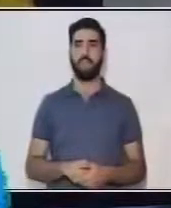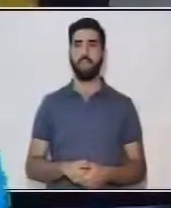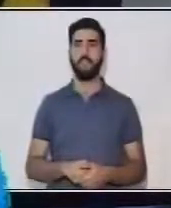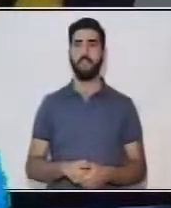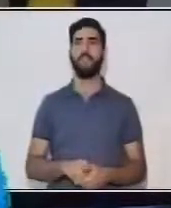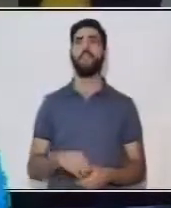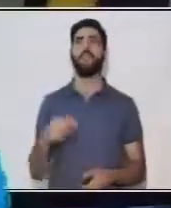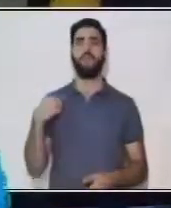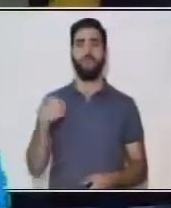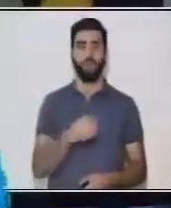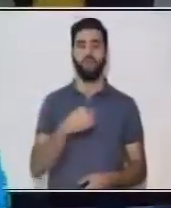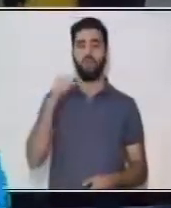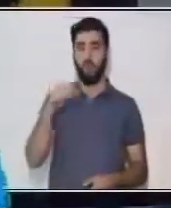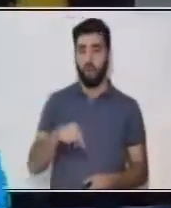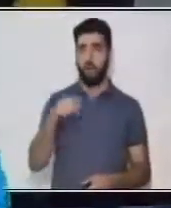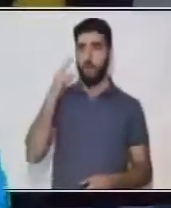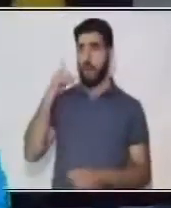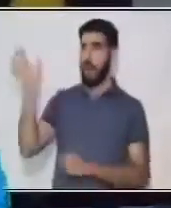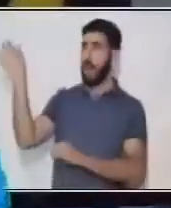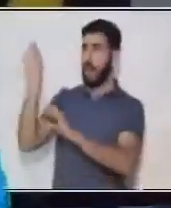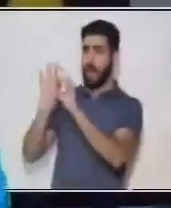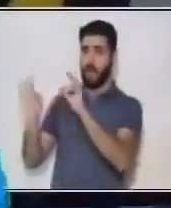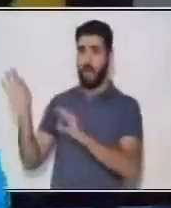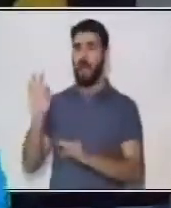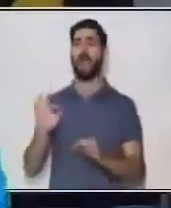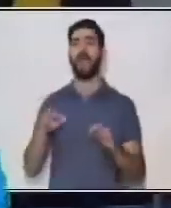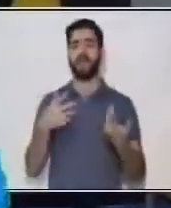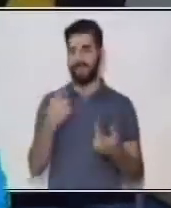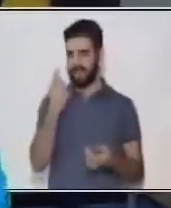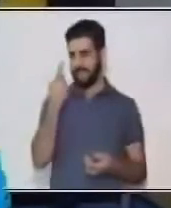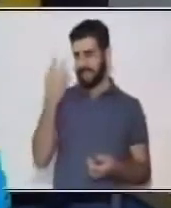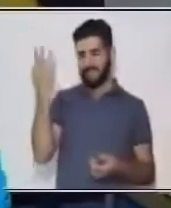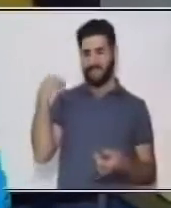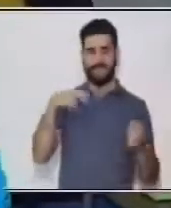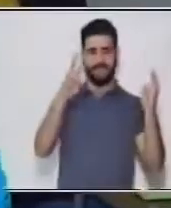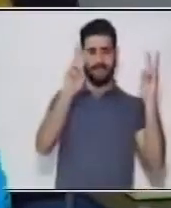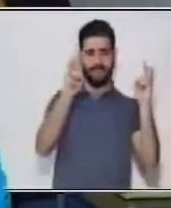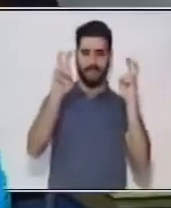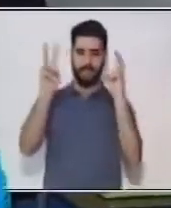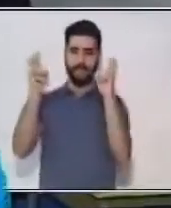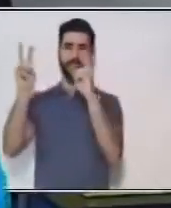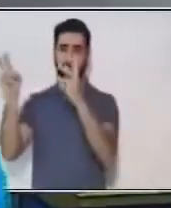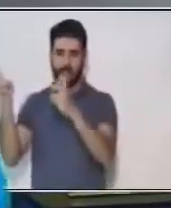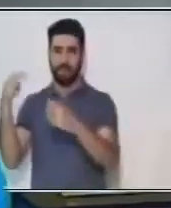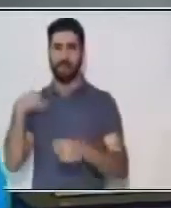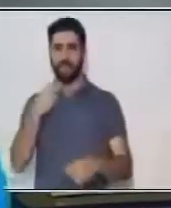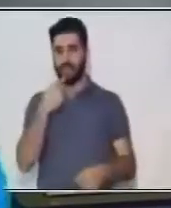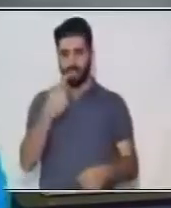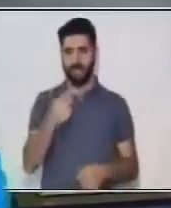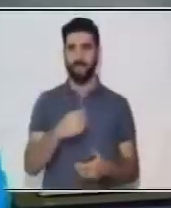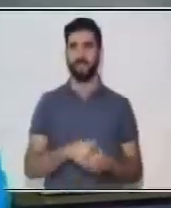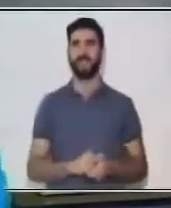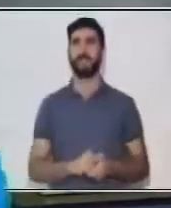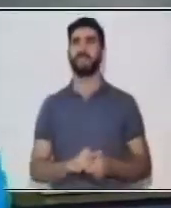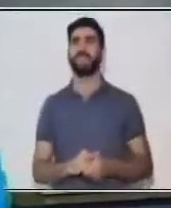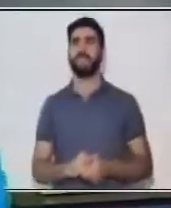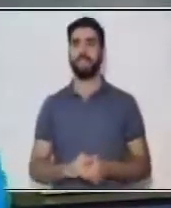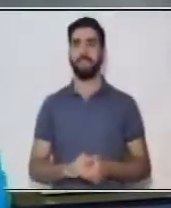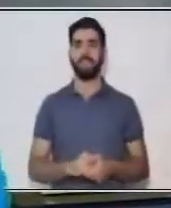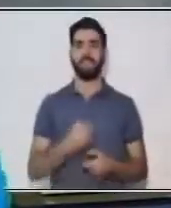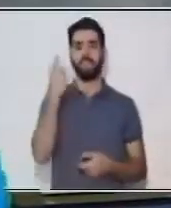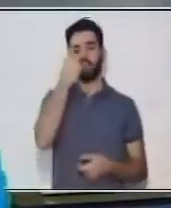canalizarlas el día de hoy con los sustantivos propios, los comunes y los verbos,